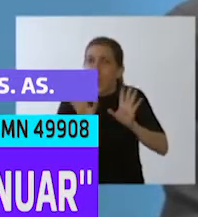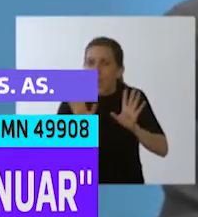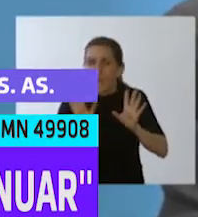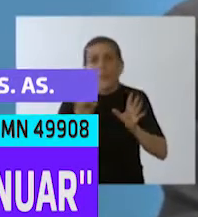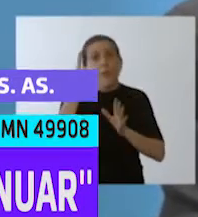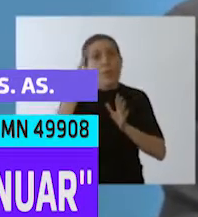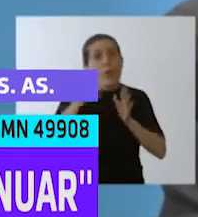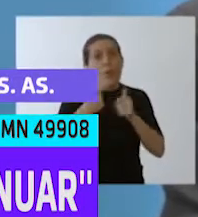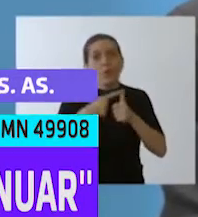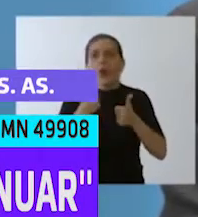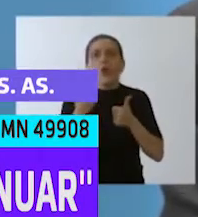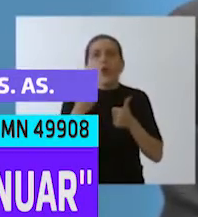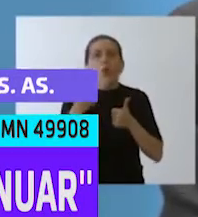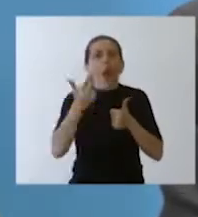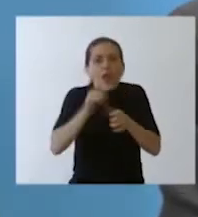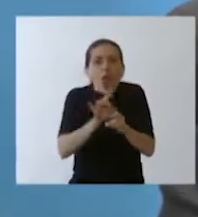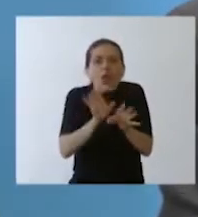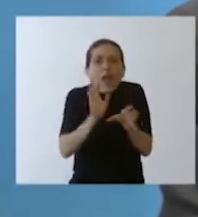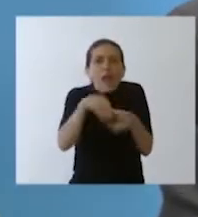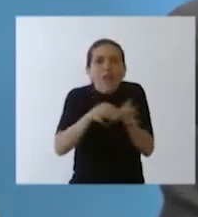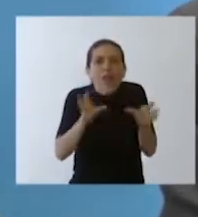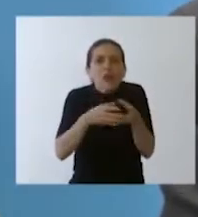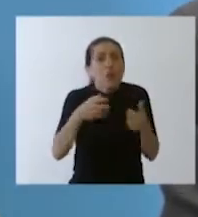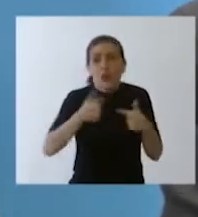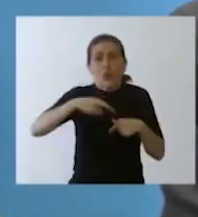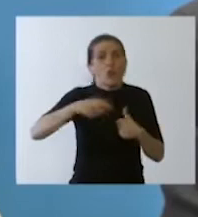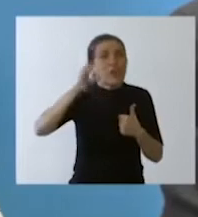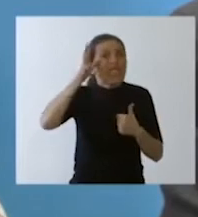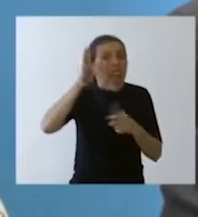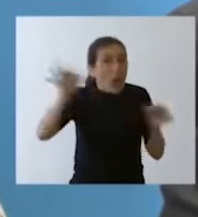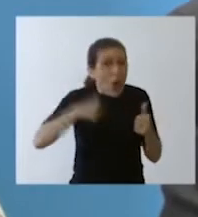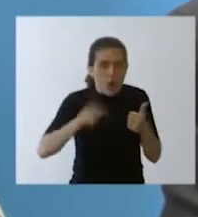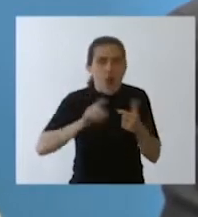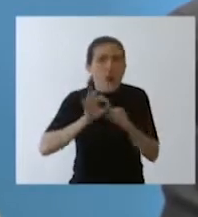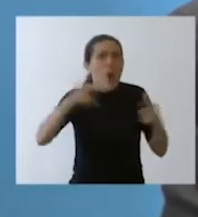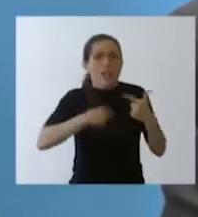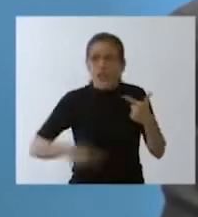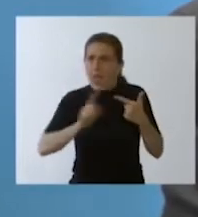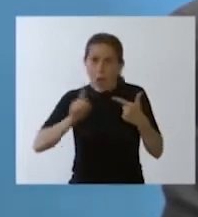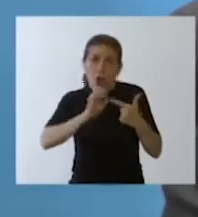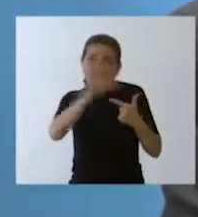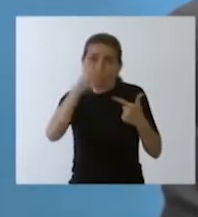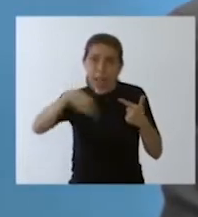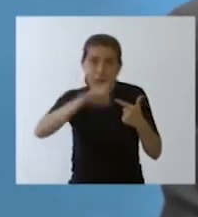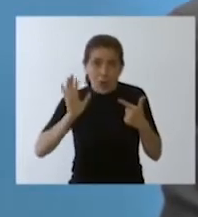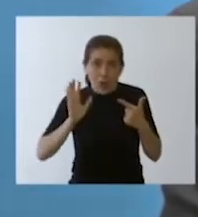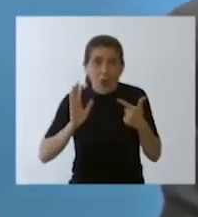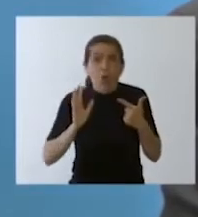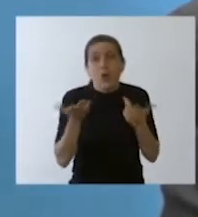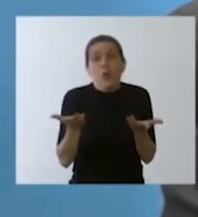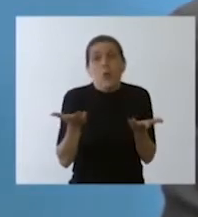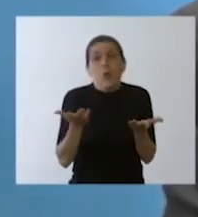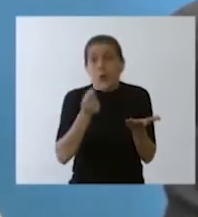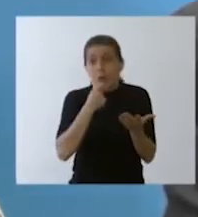Altagracia, Santa Fe, Resistencia, Chaco y Ushuaia, formamos parte del grupo en el país que tiene circulación